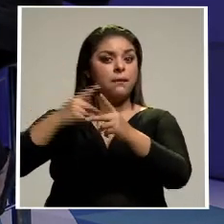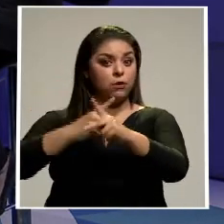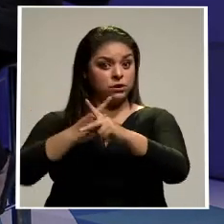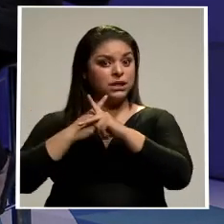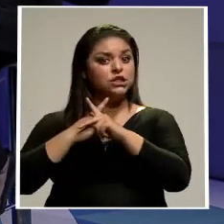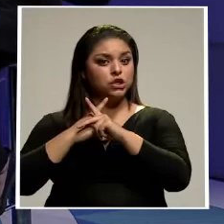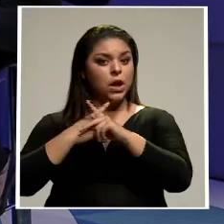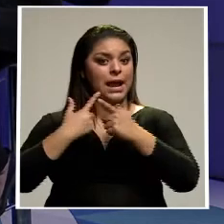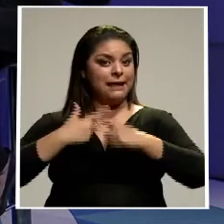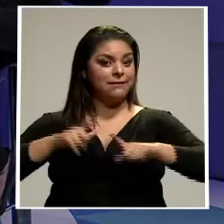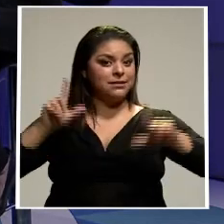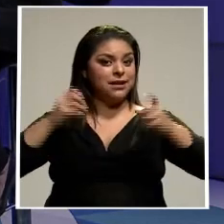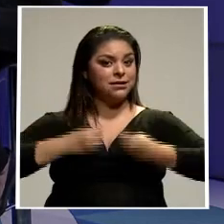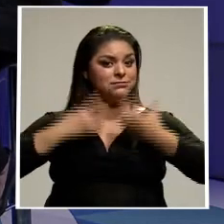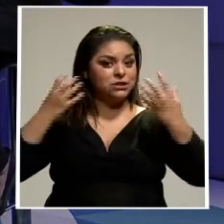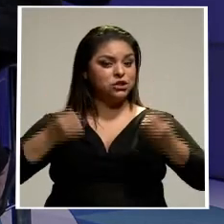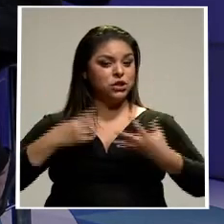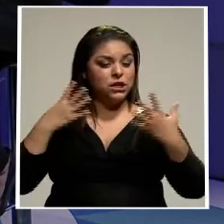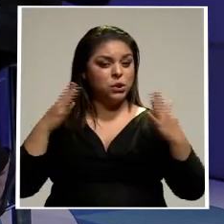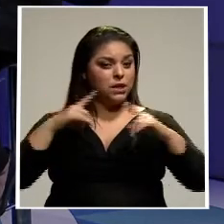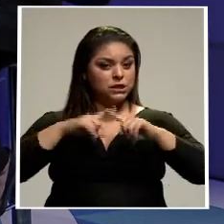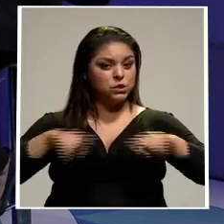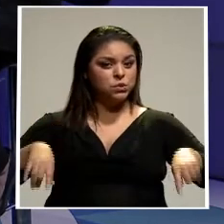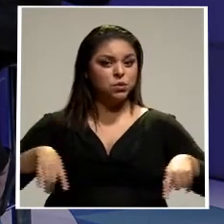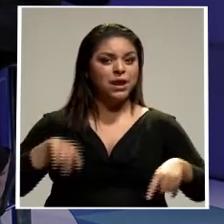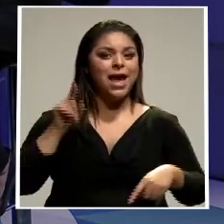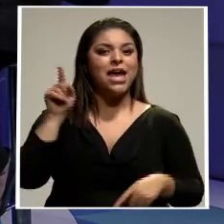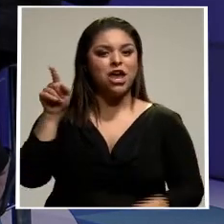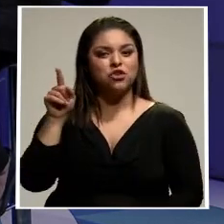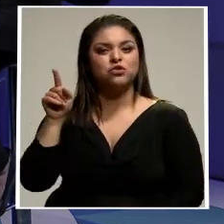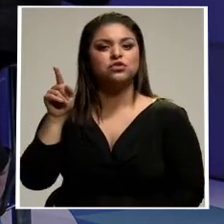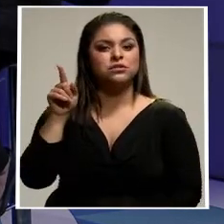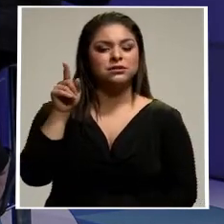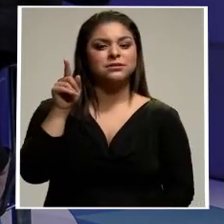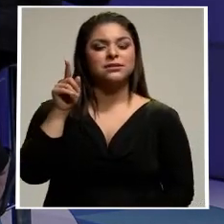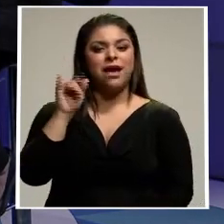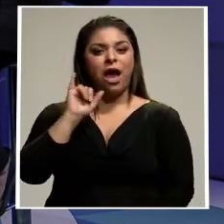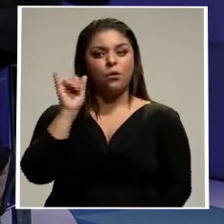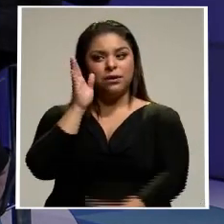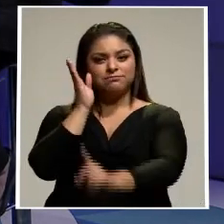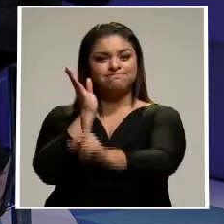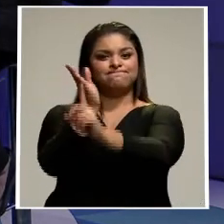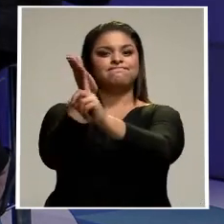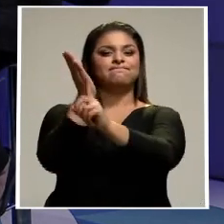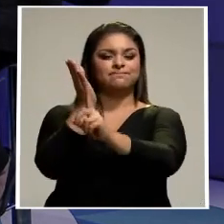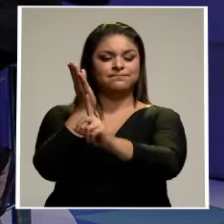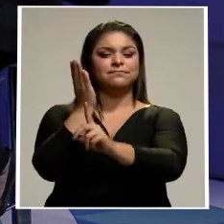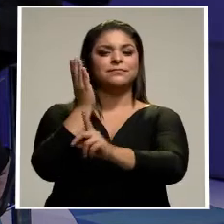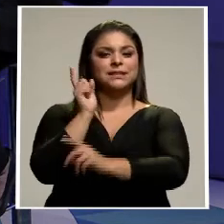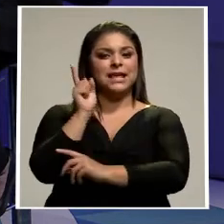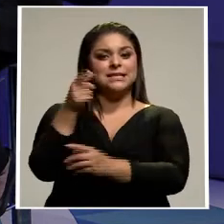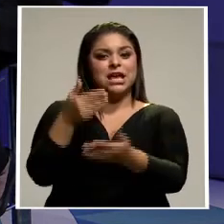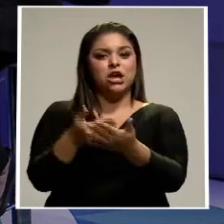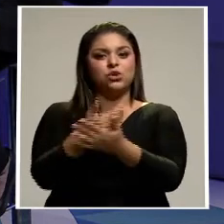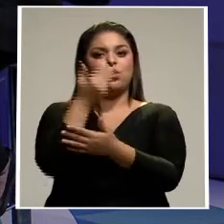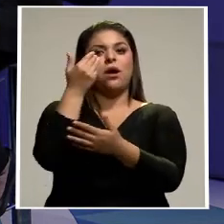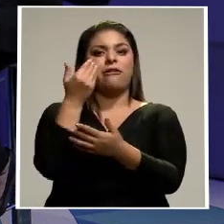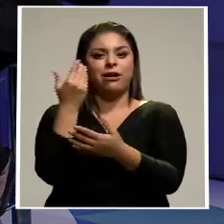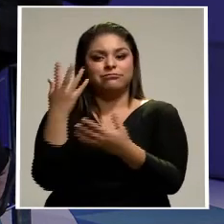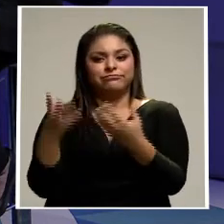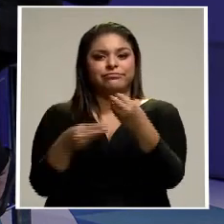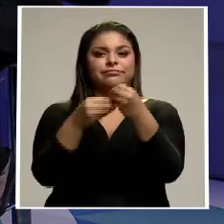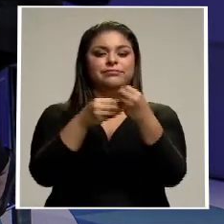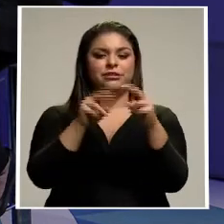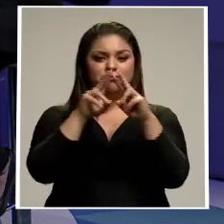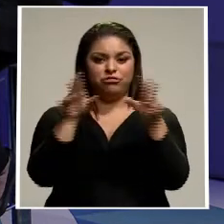libertad de expresión y no censura, están siendo víctimas de esta nueva incursión de las redes sociales